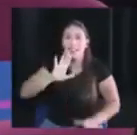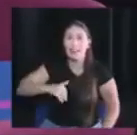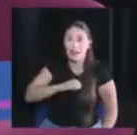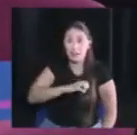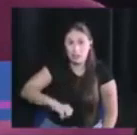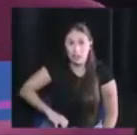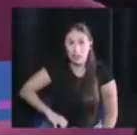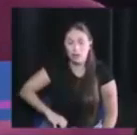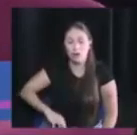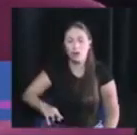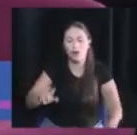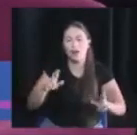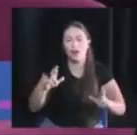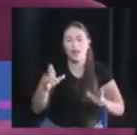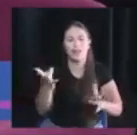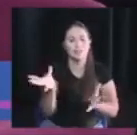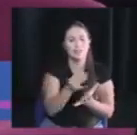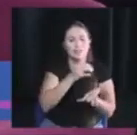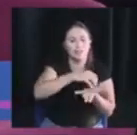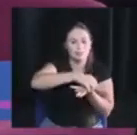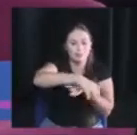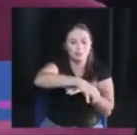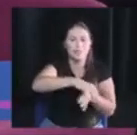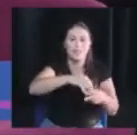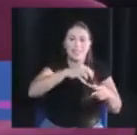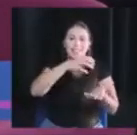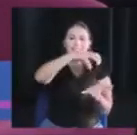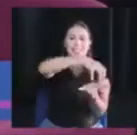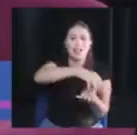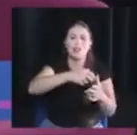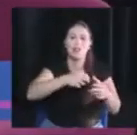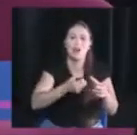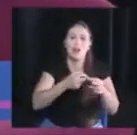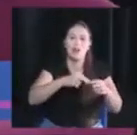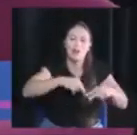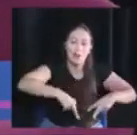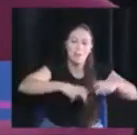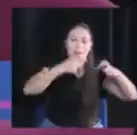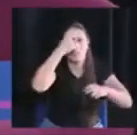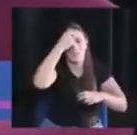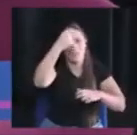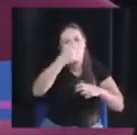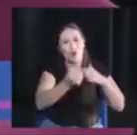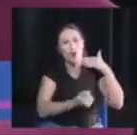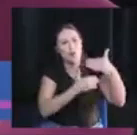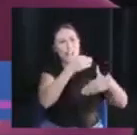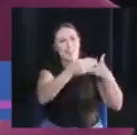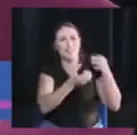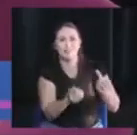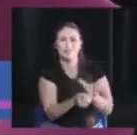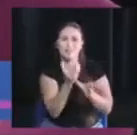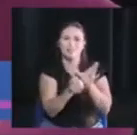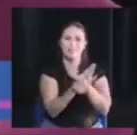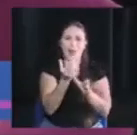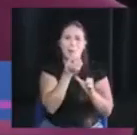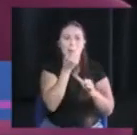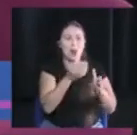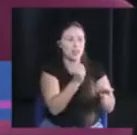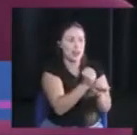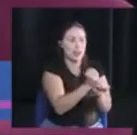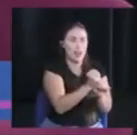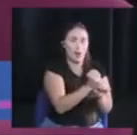Estado, centros de investigación e innovación para mejorar las tareas a partir